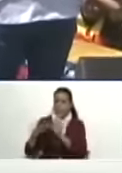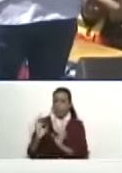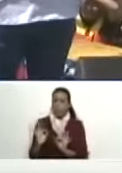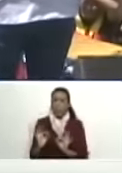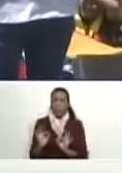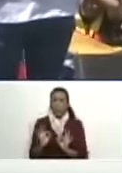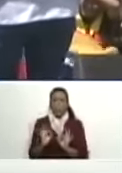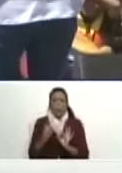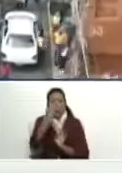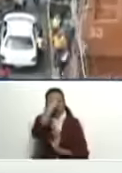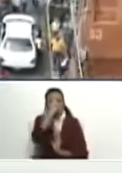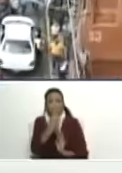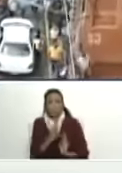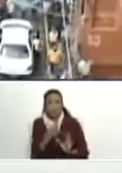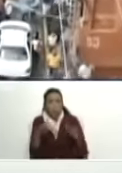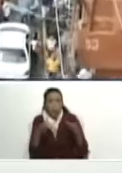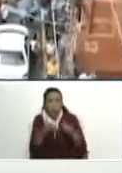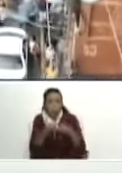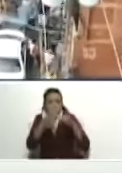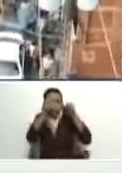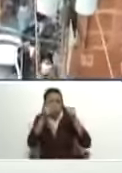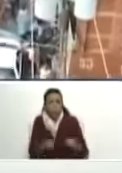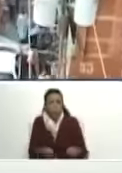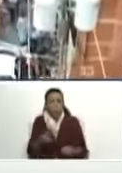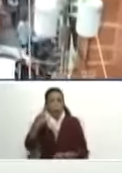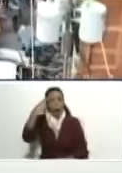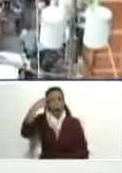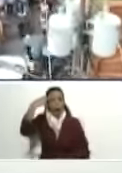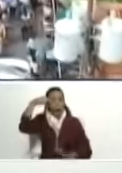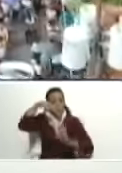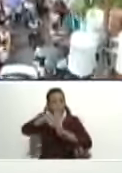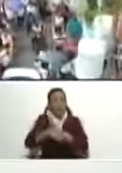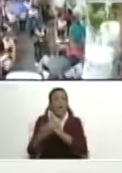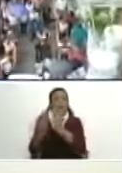estar caracterizada por su carácter pedagógico,